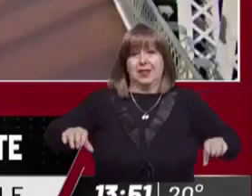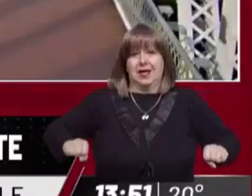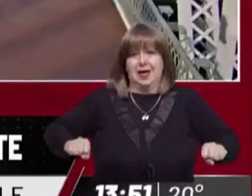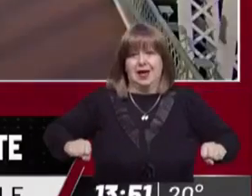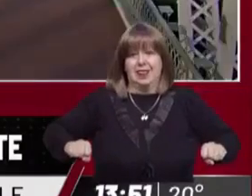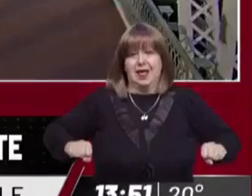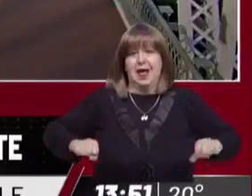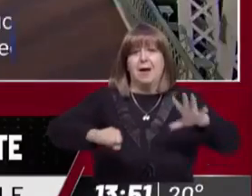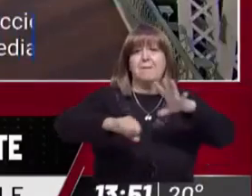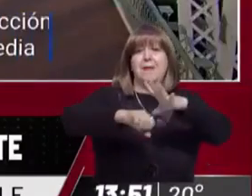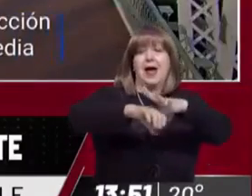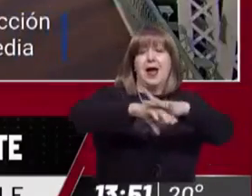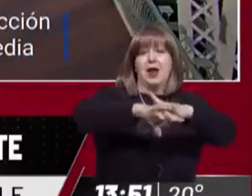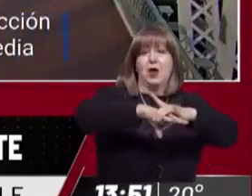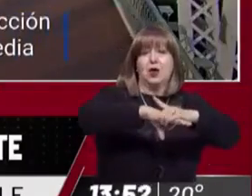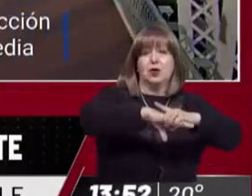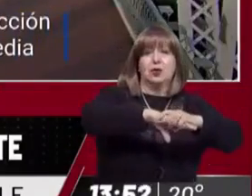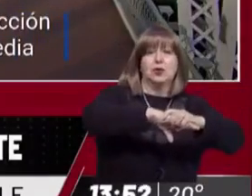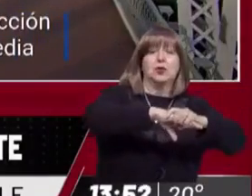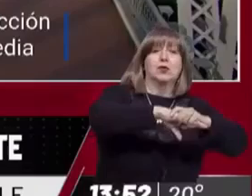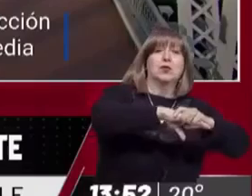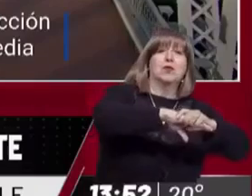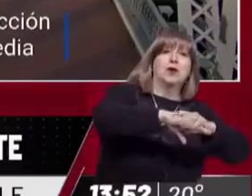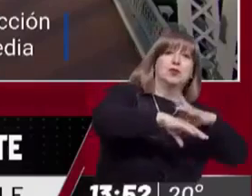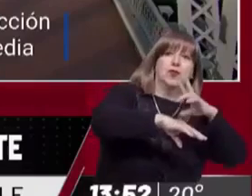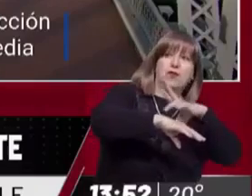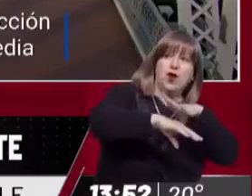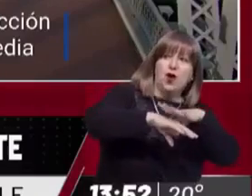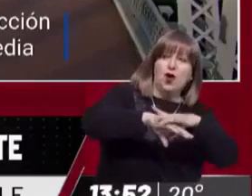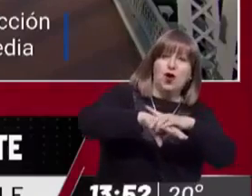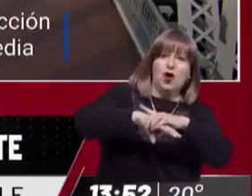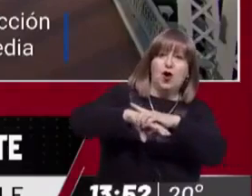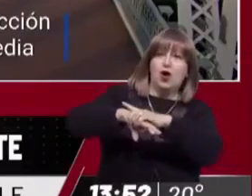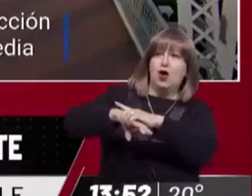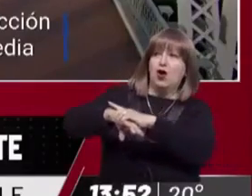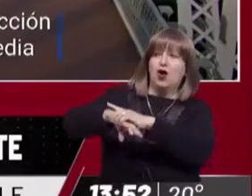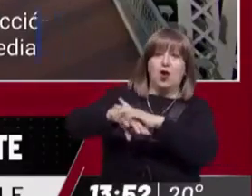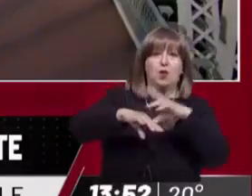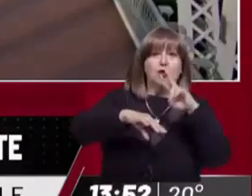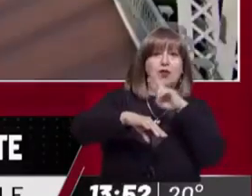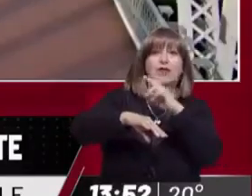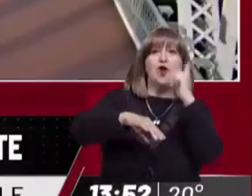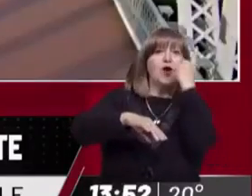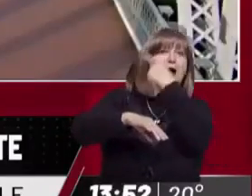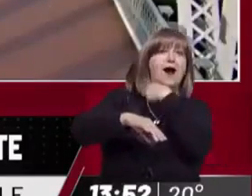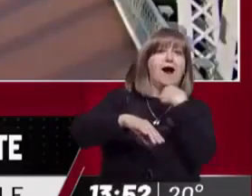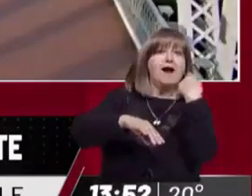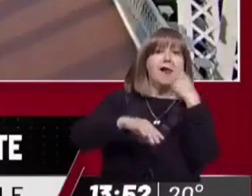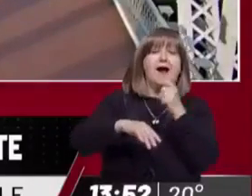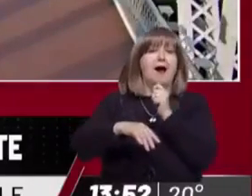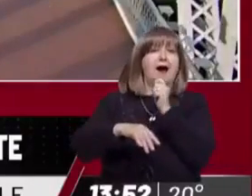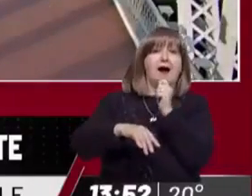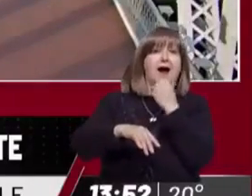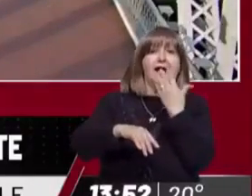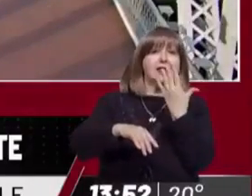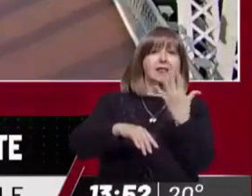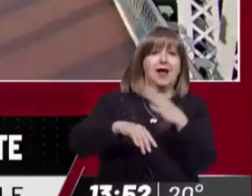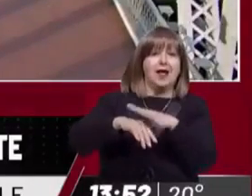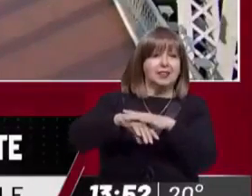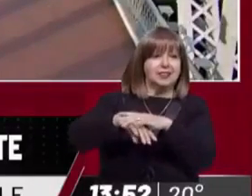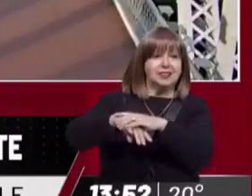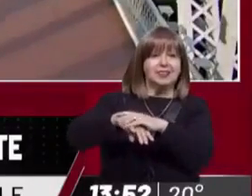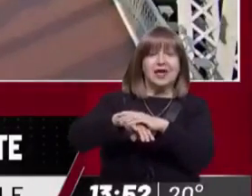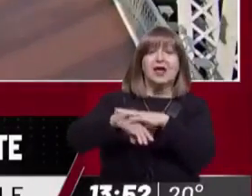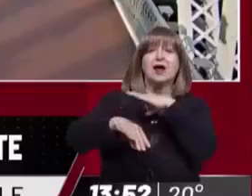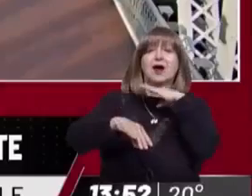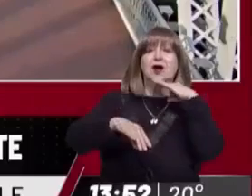ella Bueno al ver Aparentemente que se trataba Ni más ni menos que de una de las figuras más importantes de la década del 80